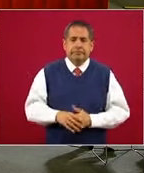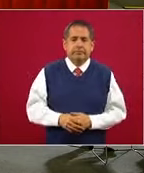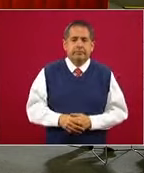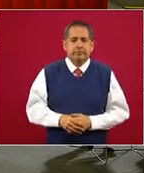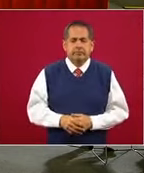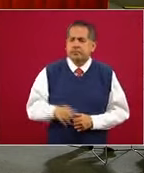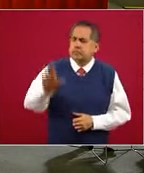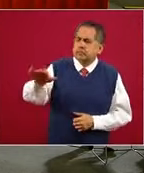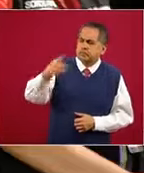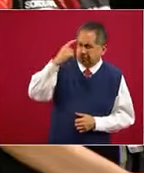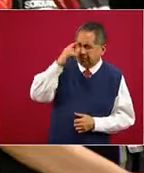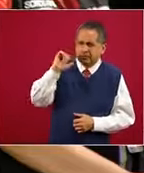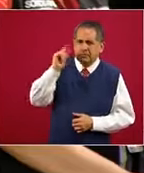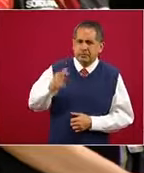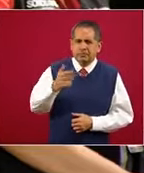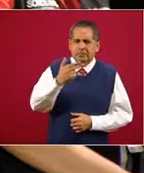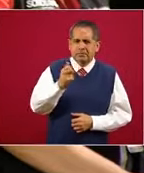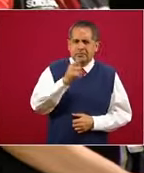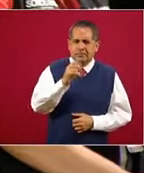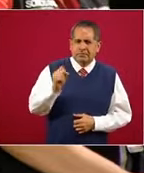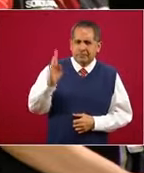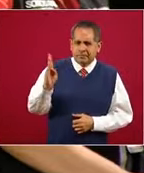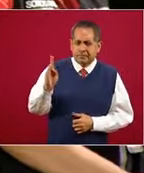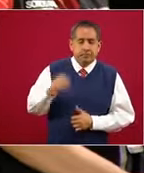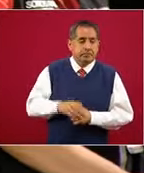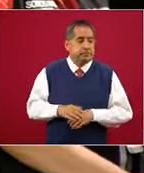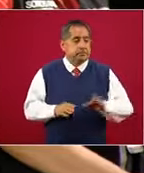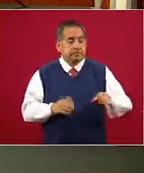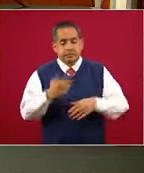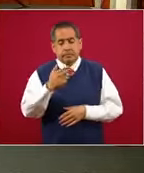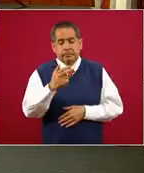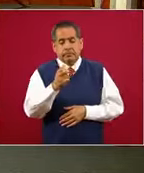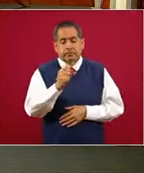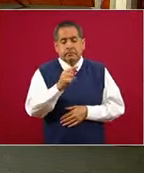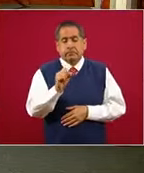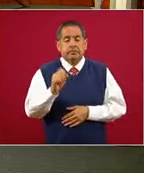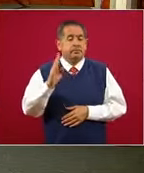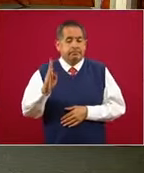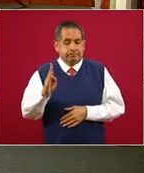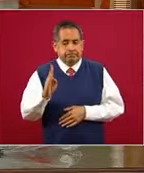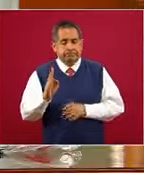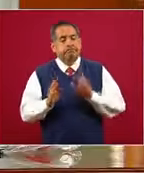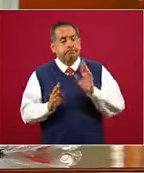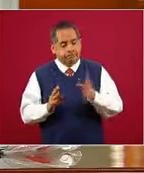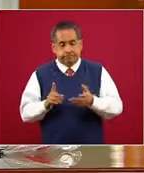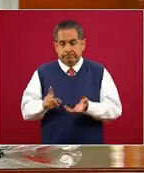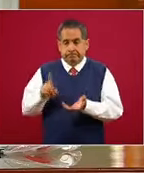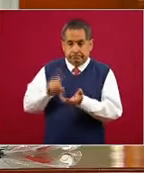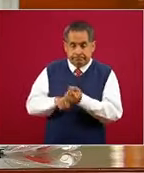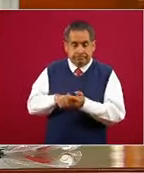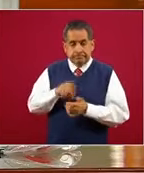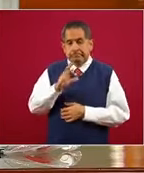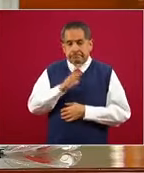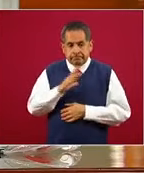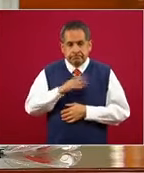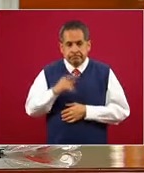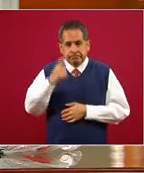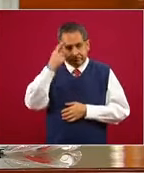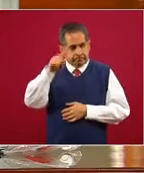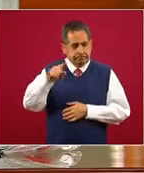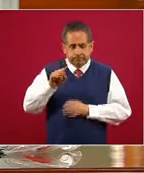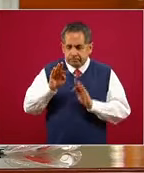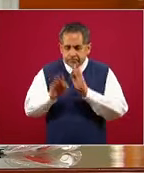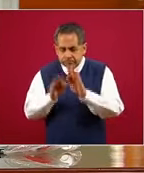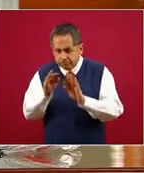han considerado implementarlo con la hepatitis B? Para hepatitis B, de hecho, existe dentro de esta parte de optimización